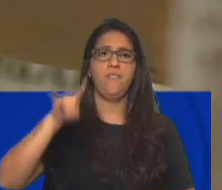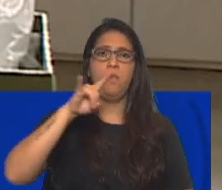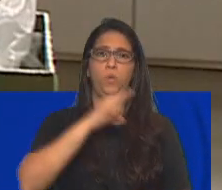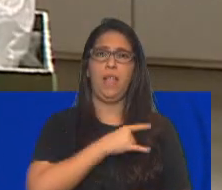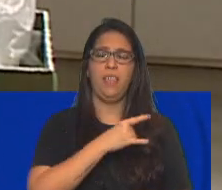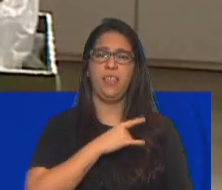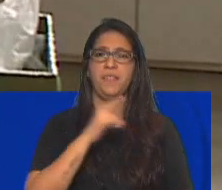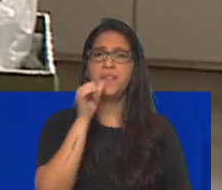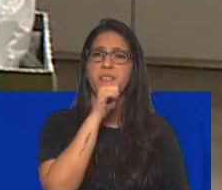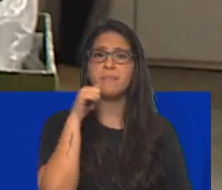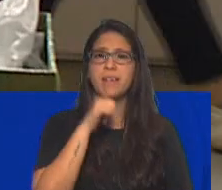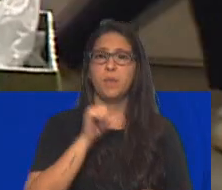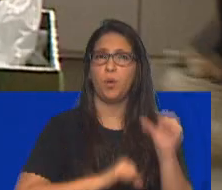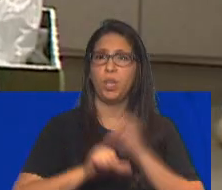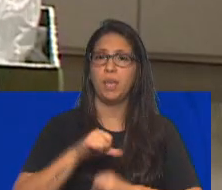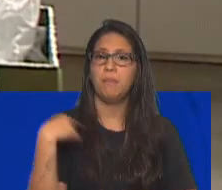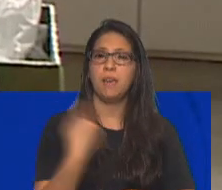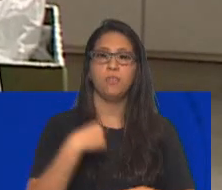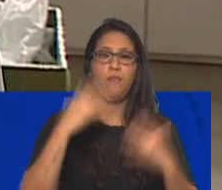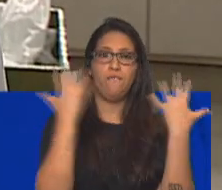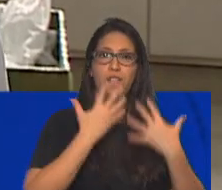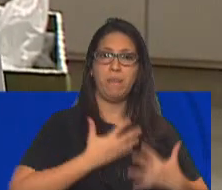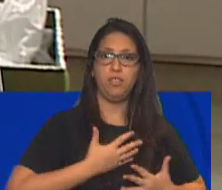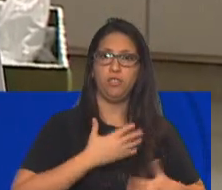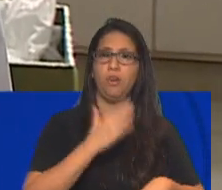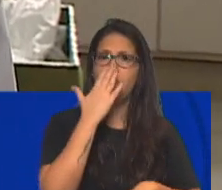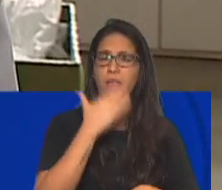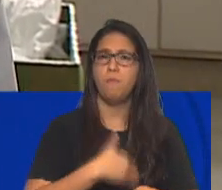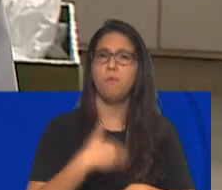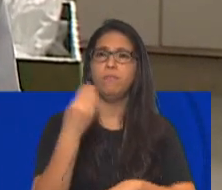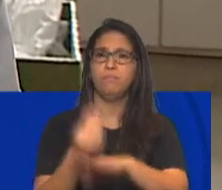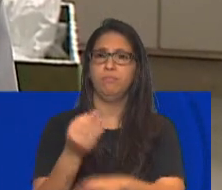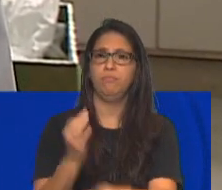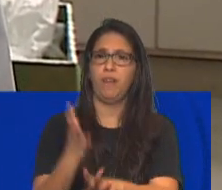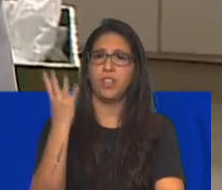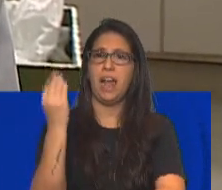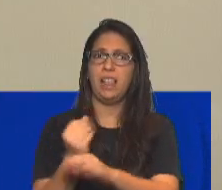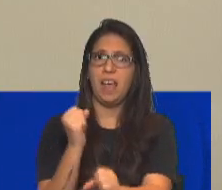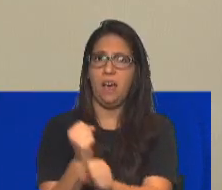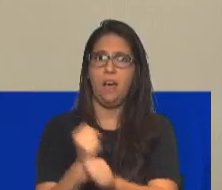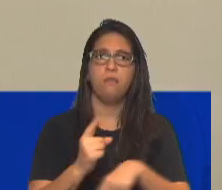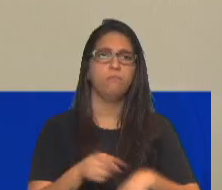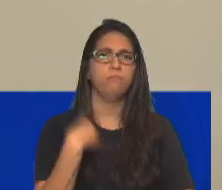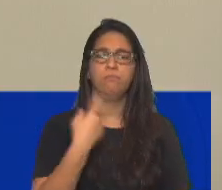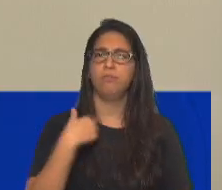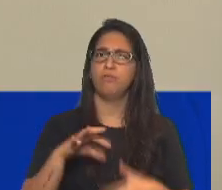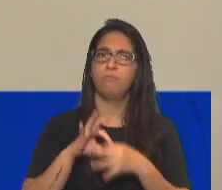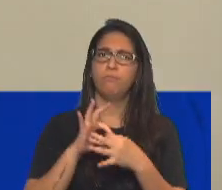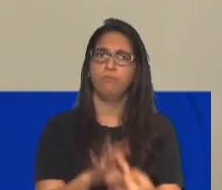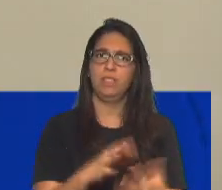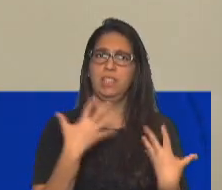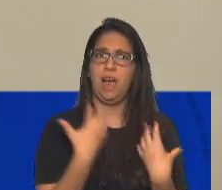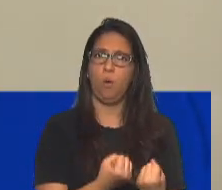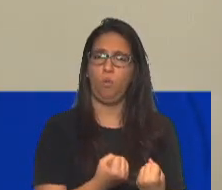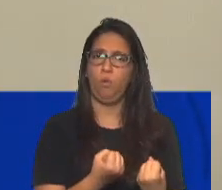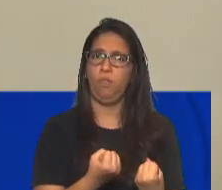Bioquímica que tanto desde nuestra formación académica como desde nuestro desempeño profesional tenemos un compromiso con la salud y es nuestra